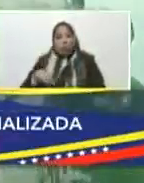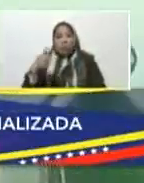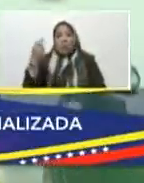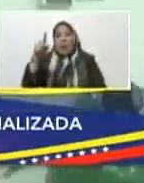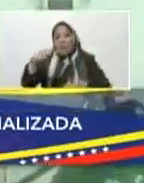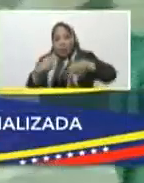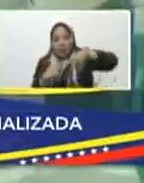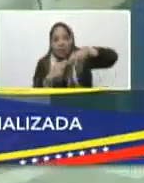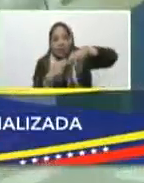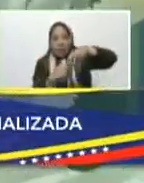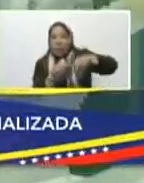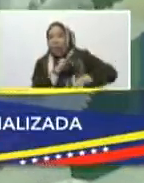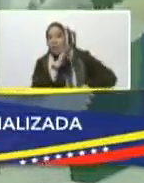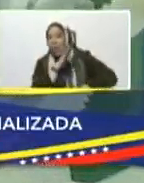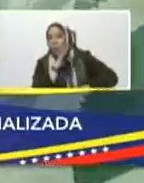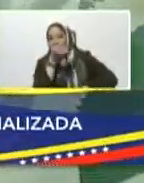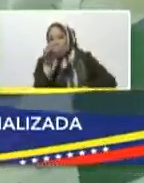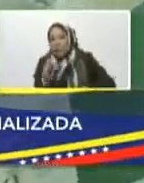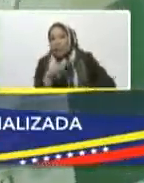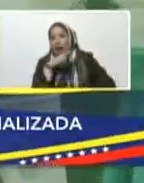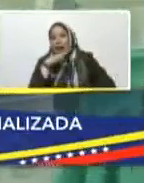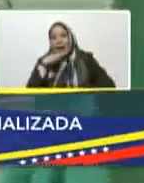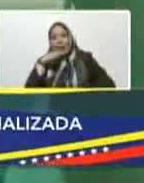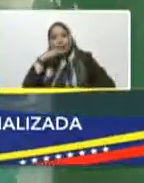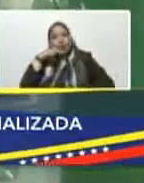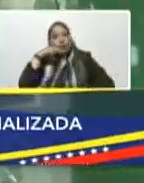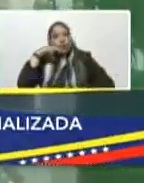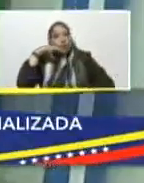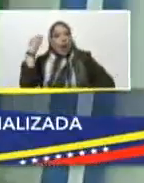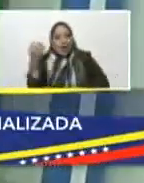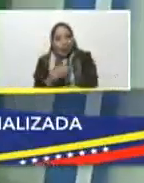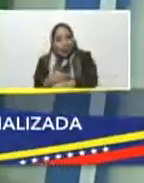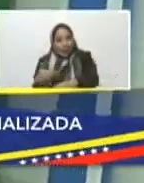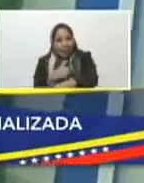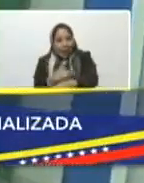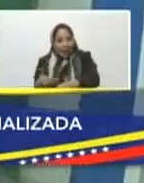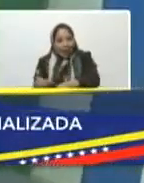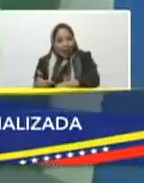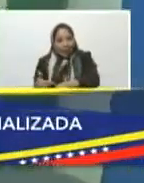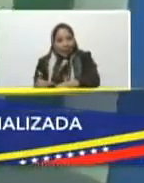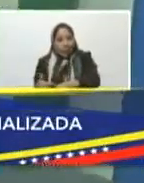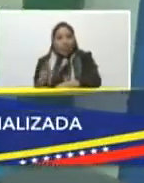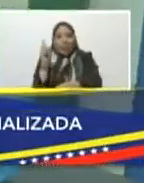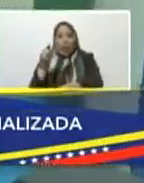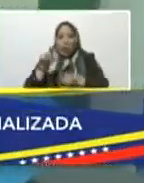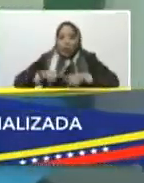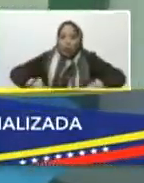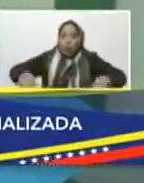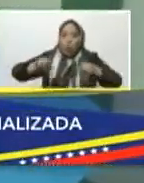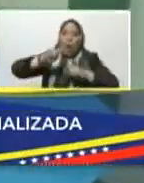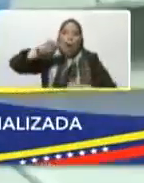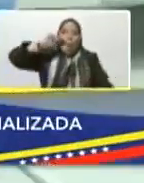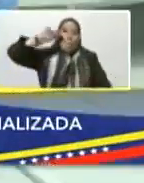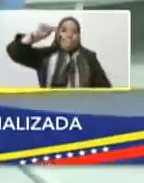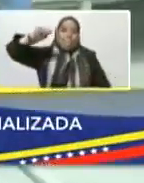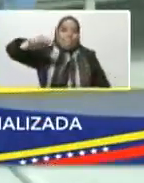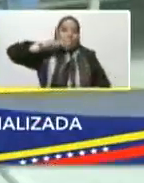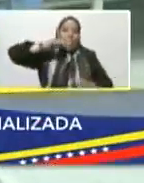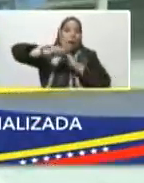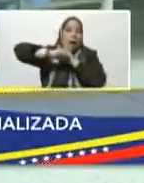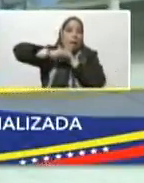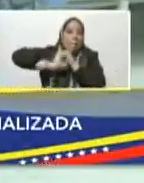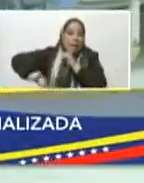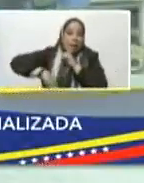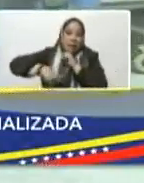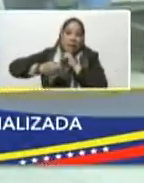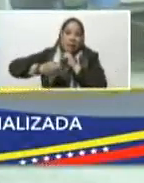Falcón. Y vale destacar, presidente, que aquí también ahora contaremos con una sala de gestación para el plan de parto